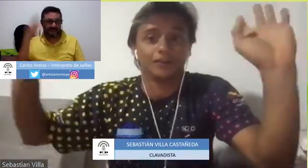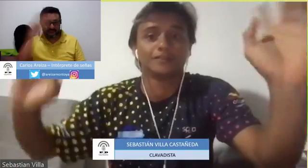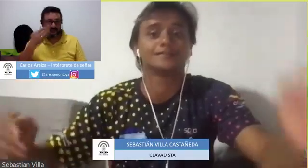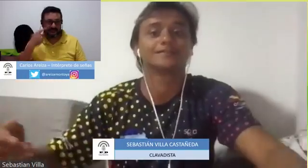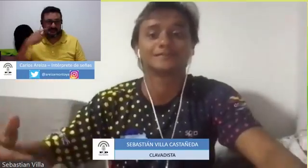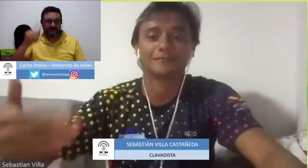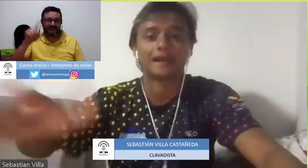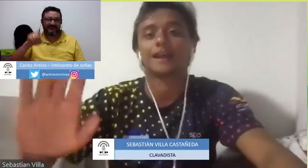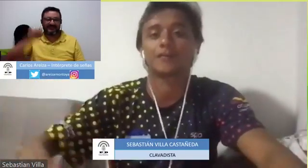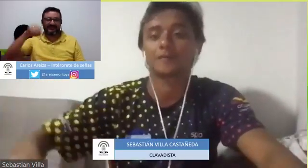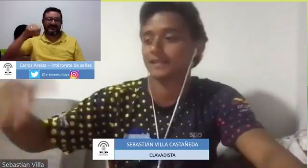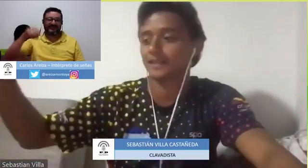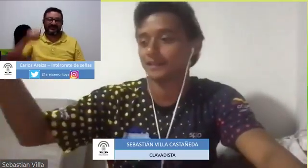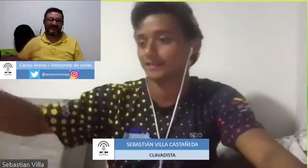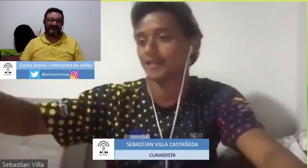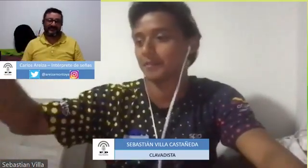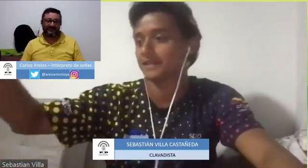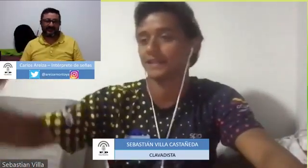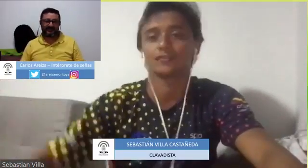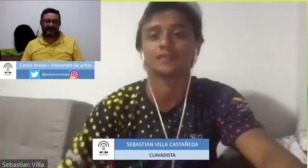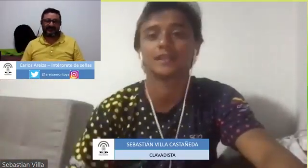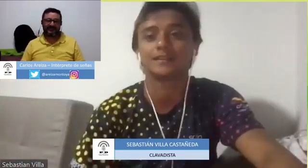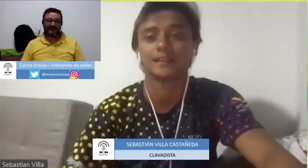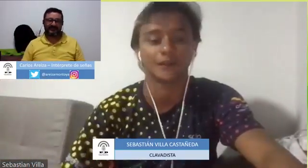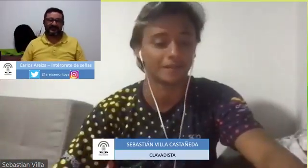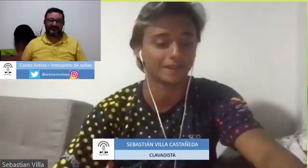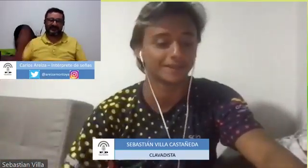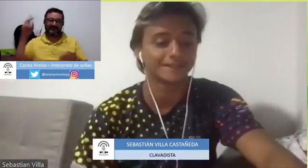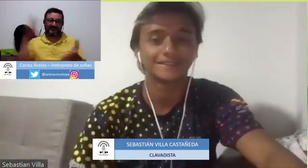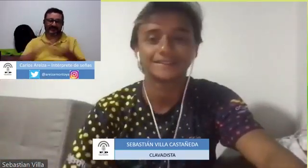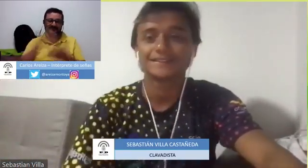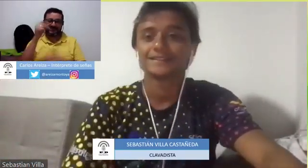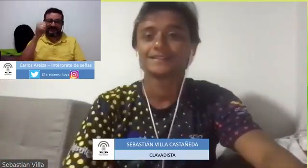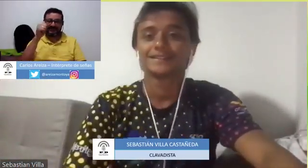no. Va, la convencí y empecé en el 2000, y véame.